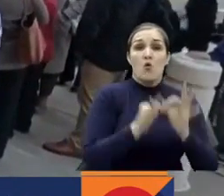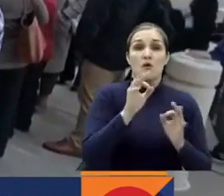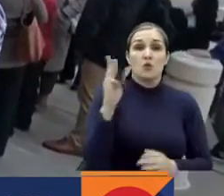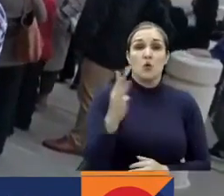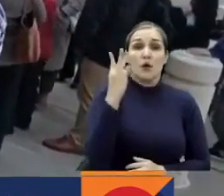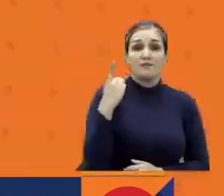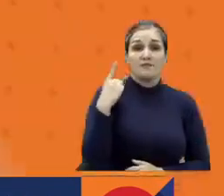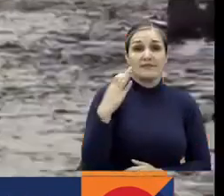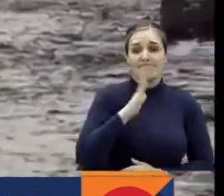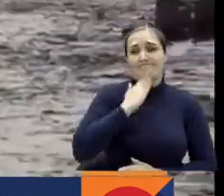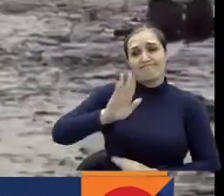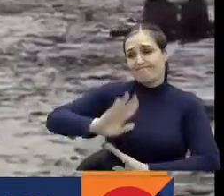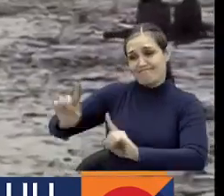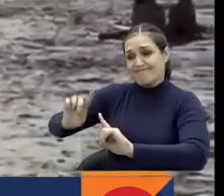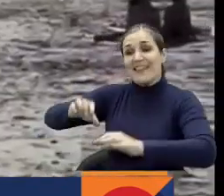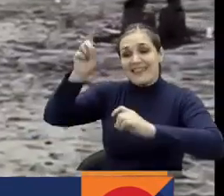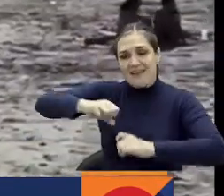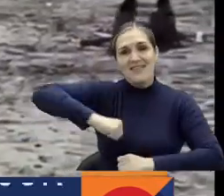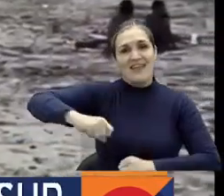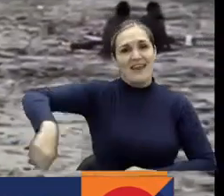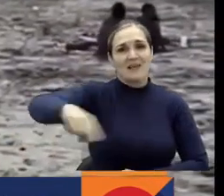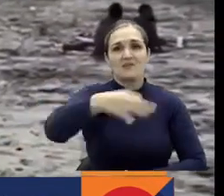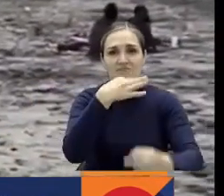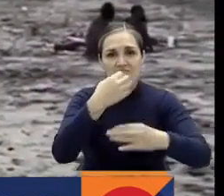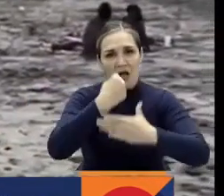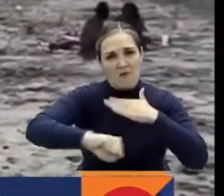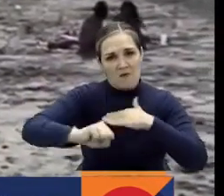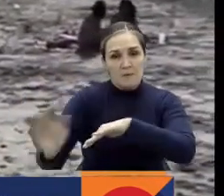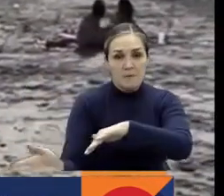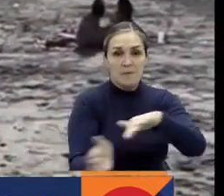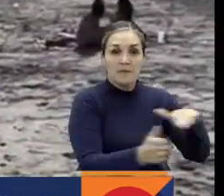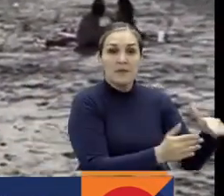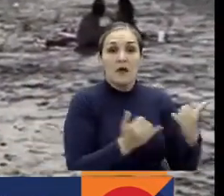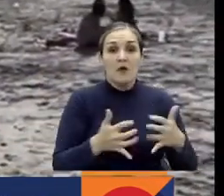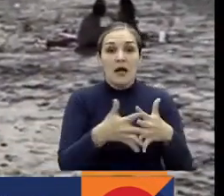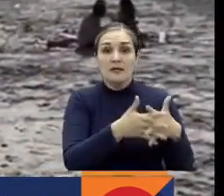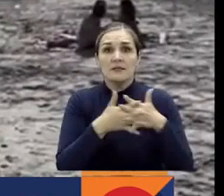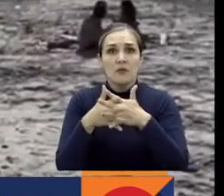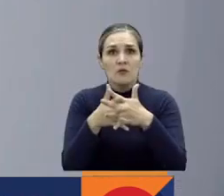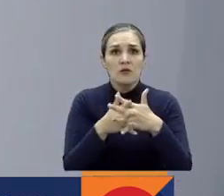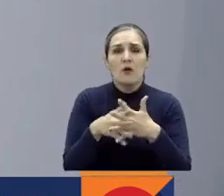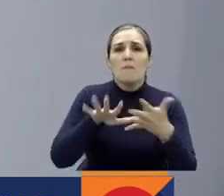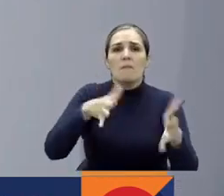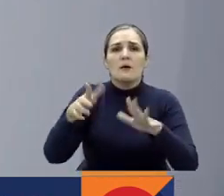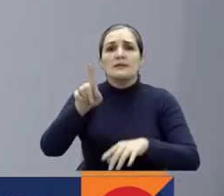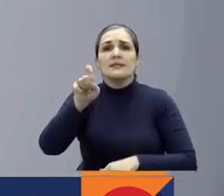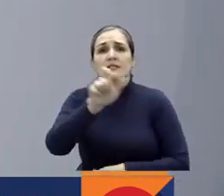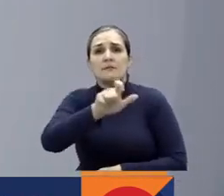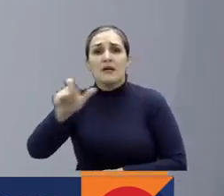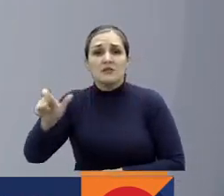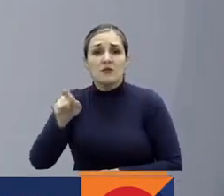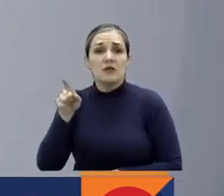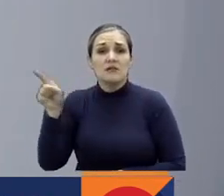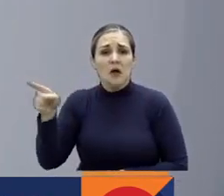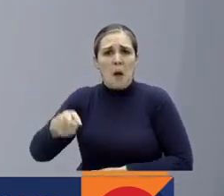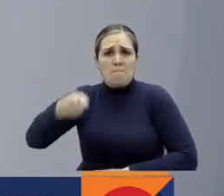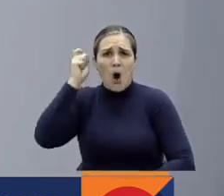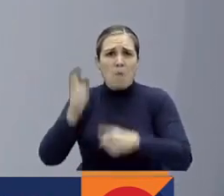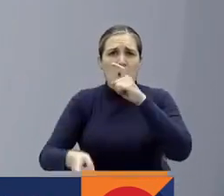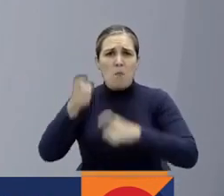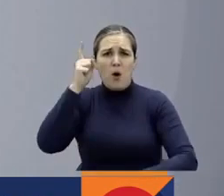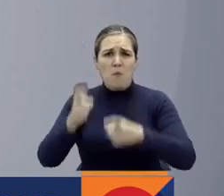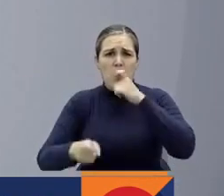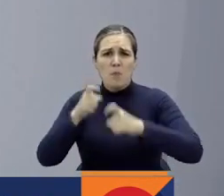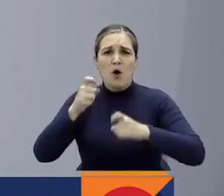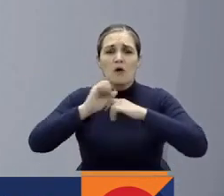acceso a la píldora. También en Estados Unidos, al menos 6 personas, en su mayoría son adolescentes, resultaron heridas luego de un tiroteo en la playa